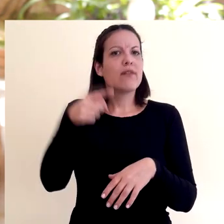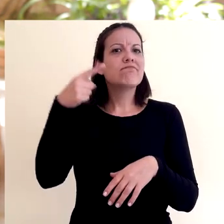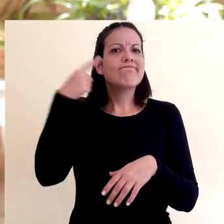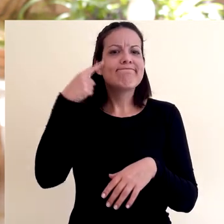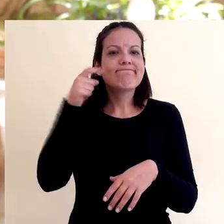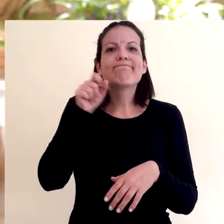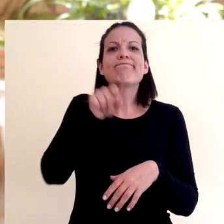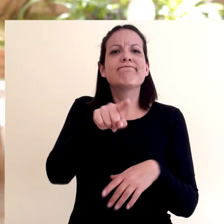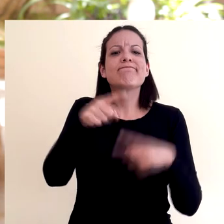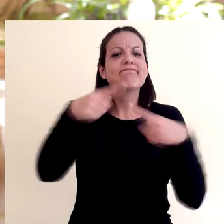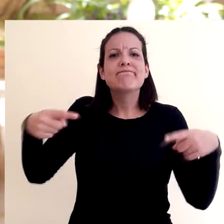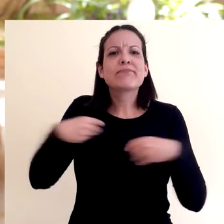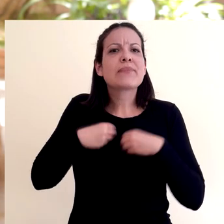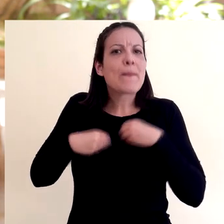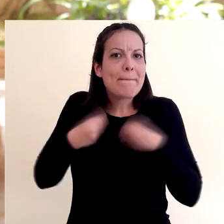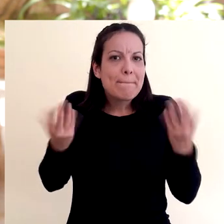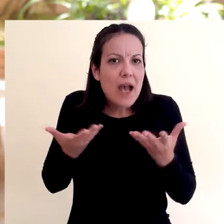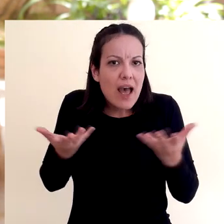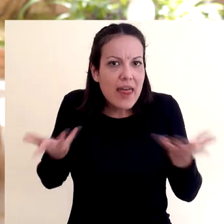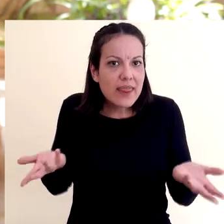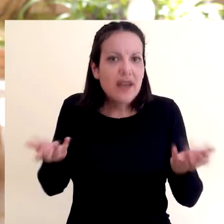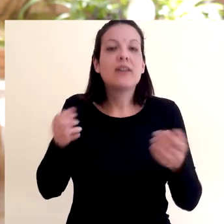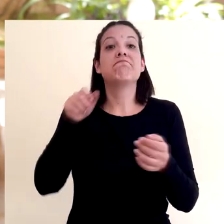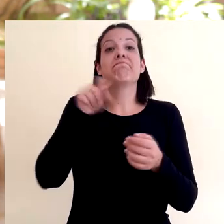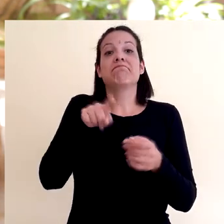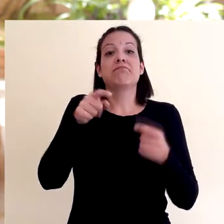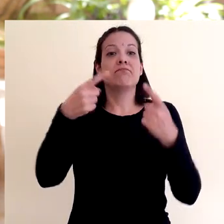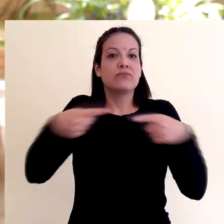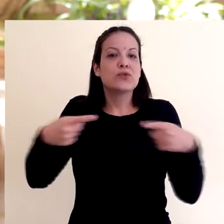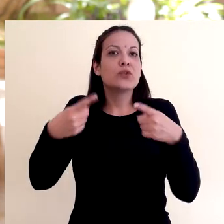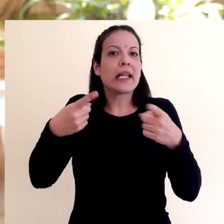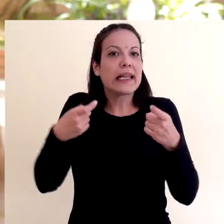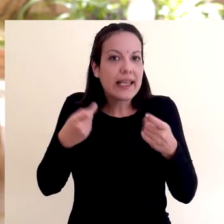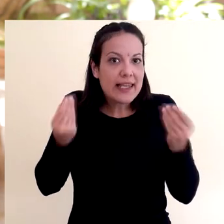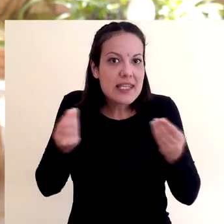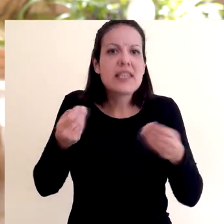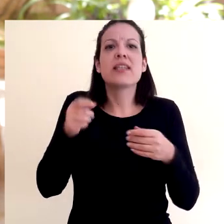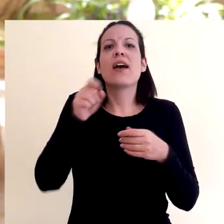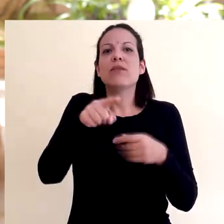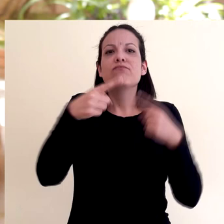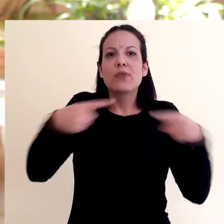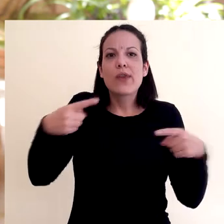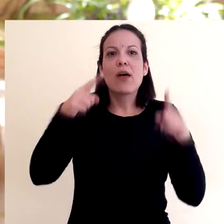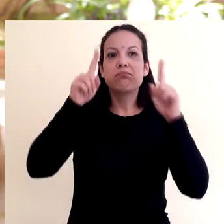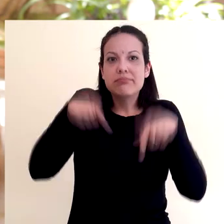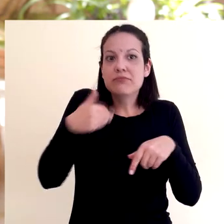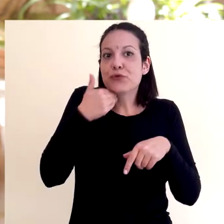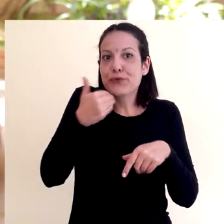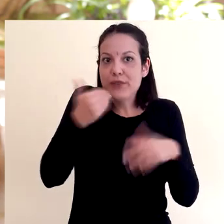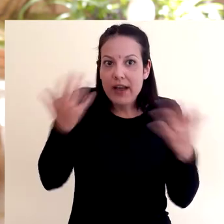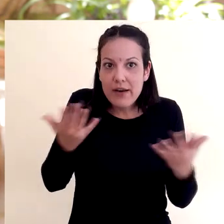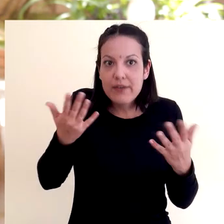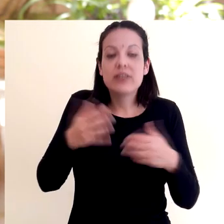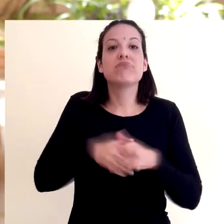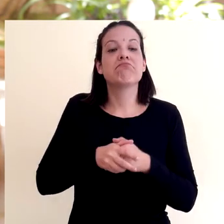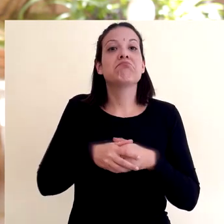pensar lo que le pasa a otra persona, de pensar en su necesidad, de pensar en lo que no sabe,